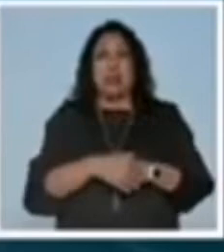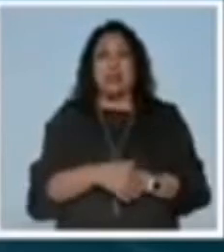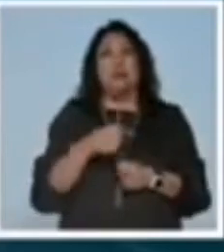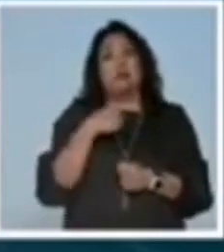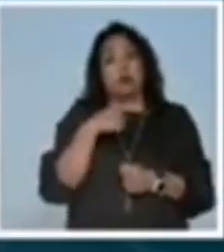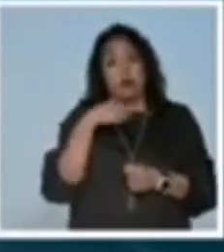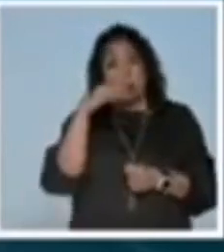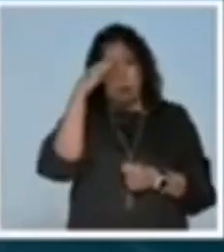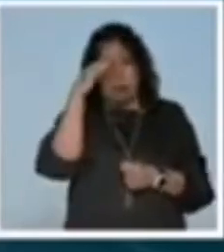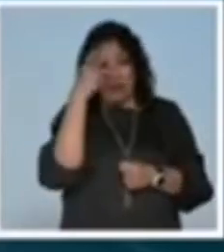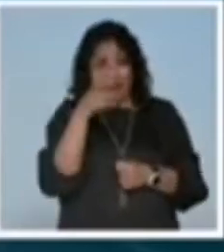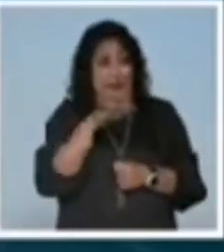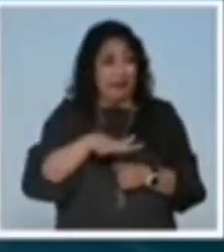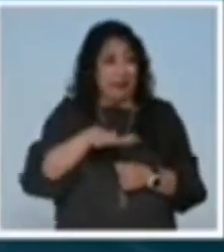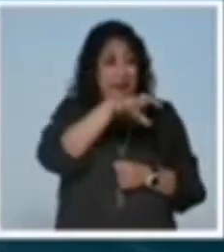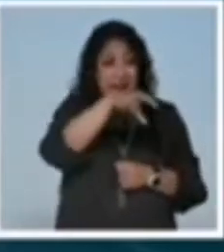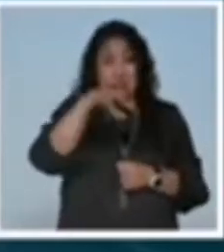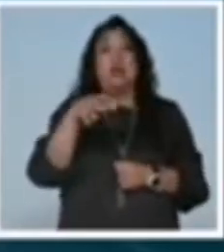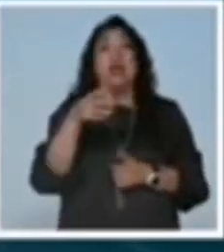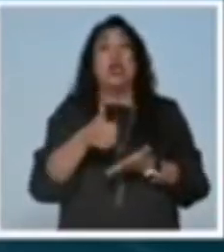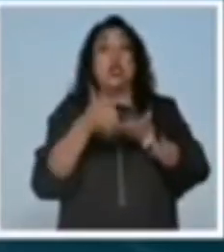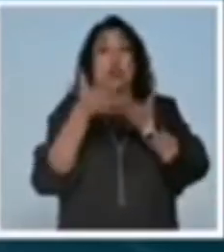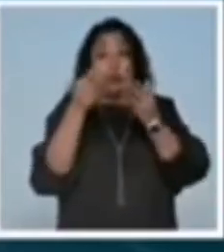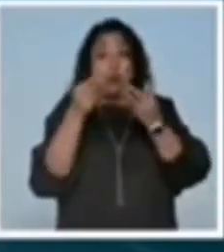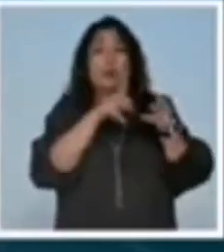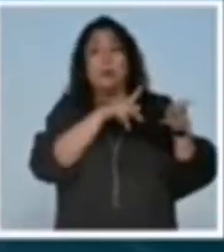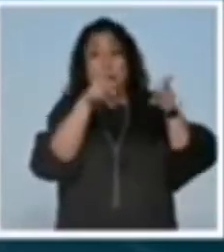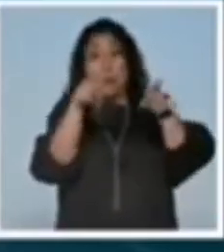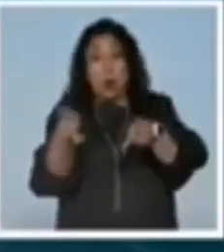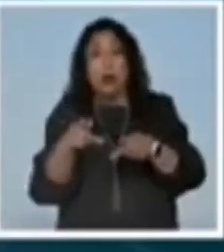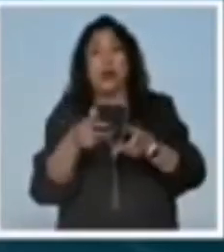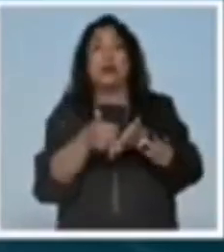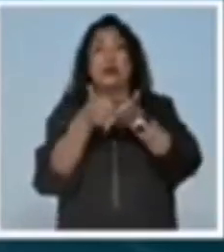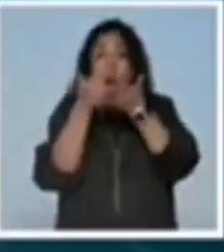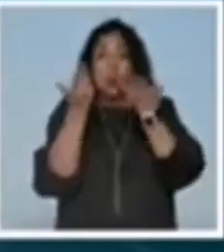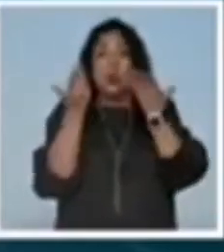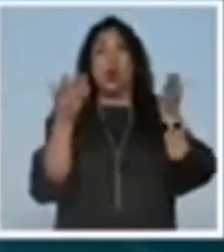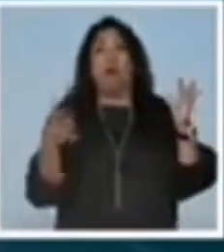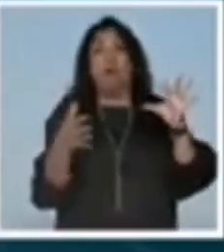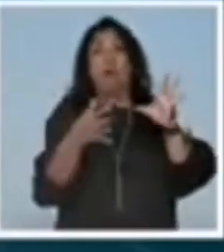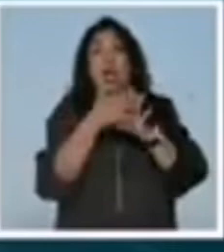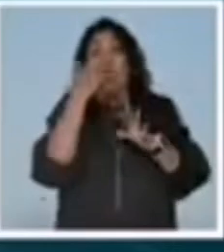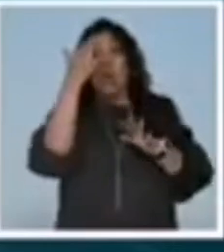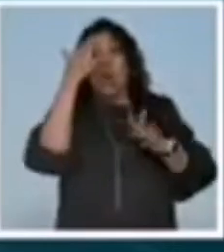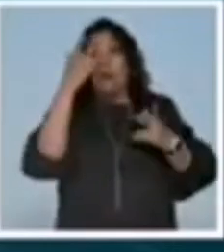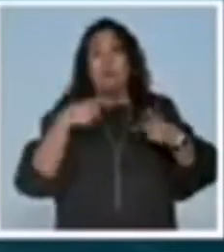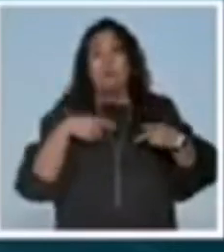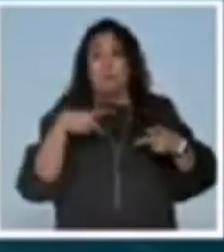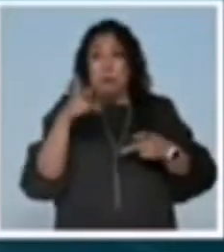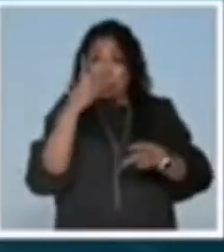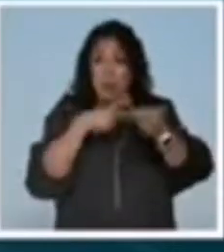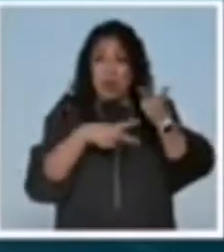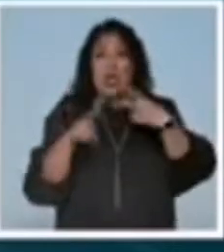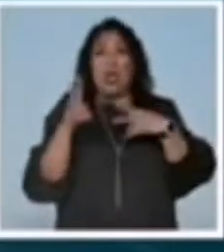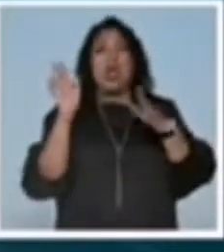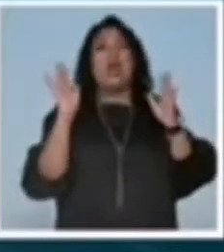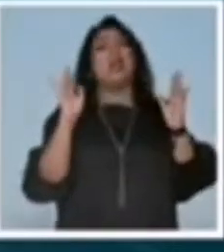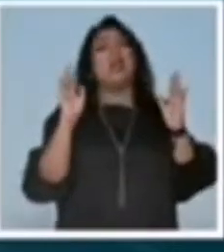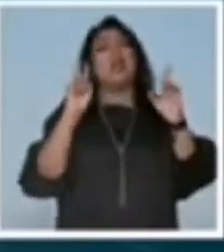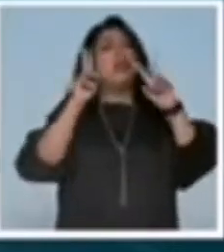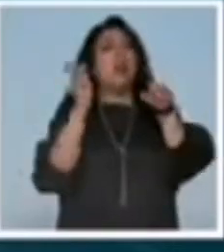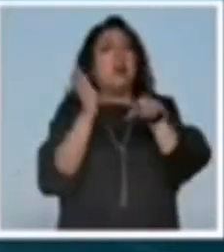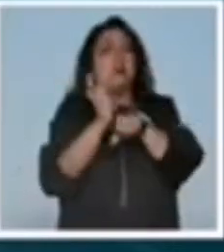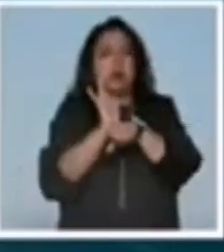mí me parece que estos espacios sirven mucho como para tender puentes, ¿no? Y para conocer a la gente que viene. Cuando hablamos de